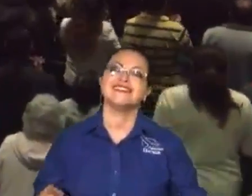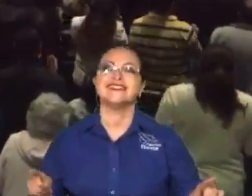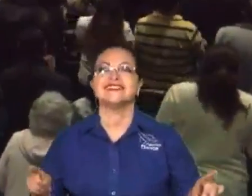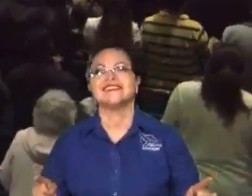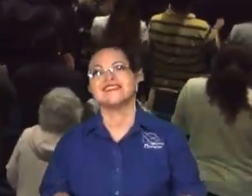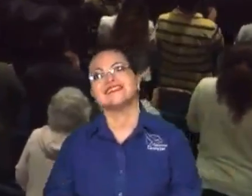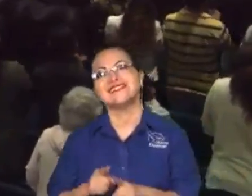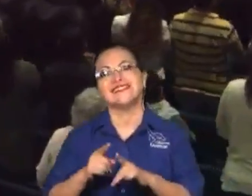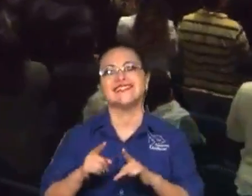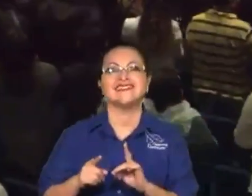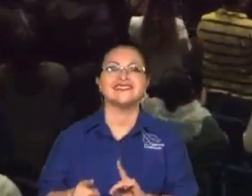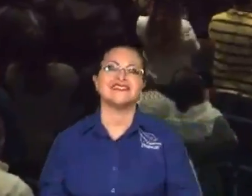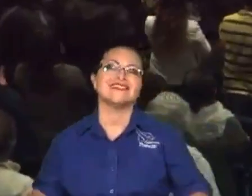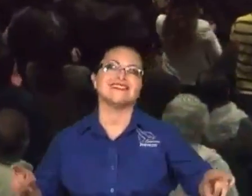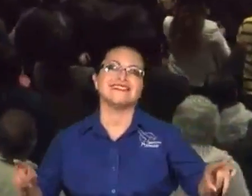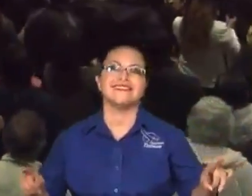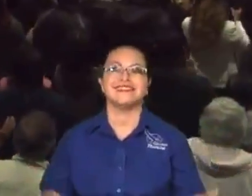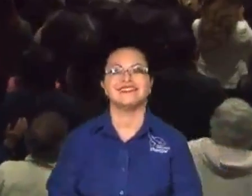¡Celebra!